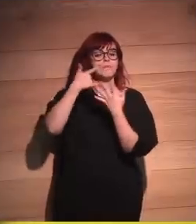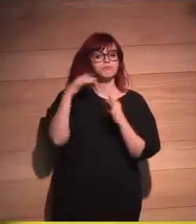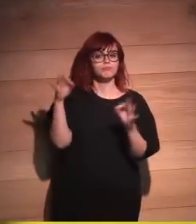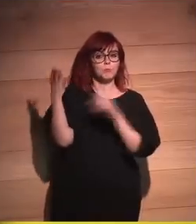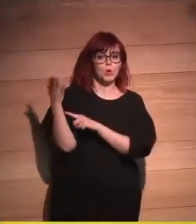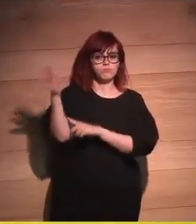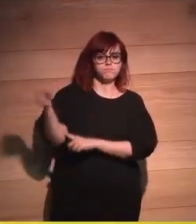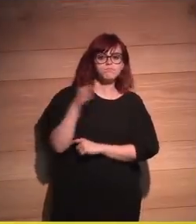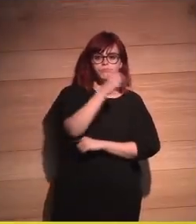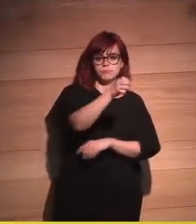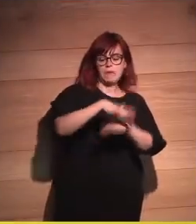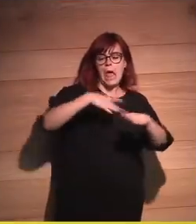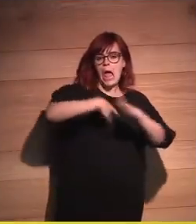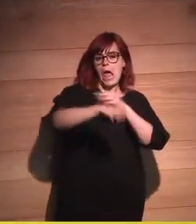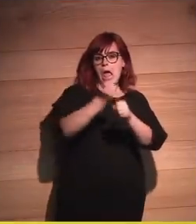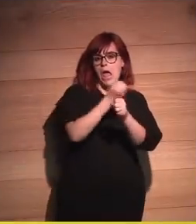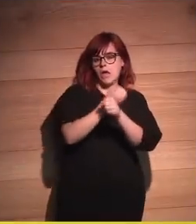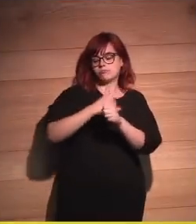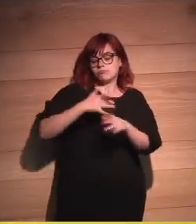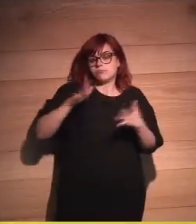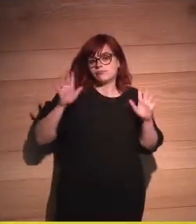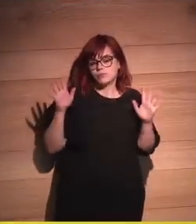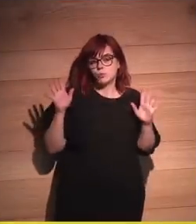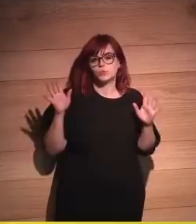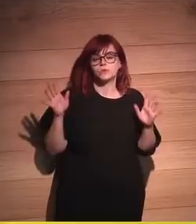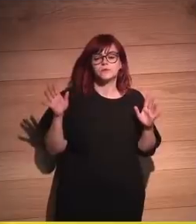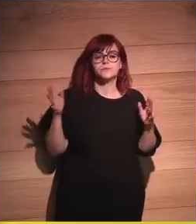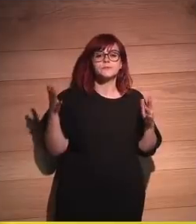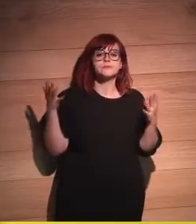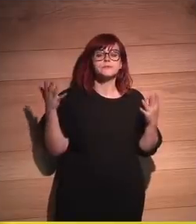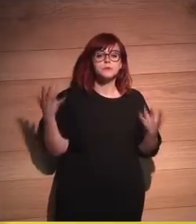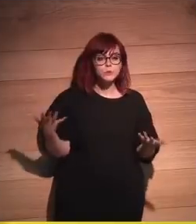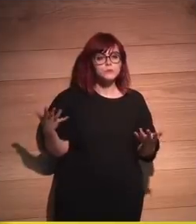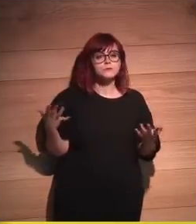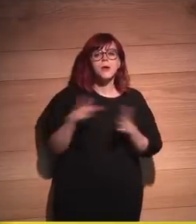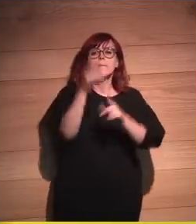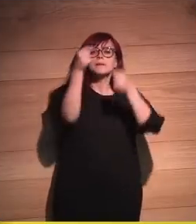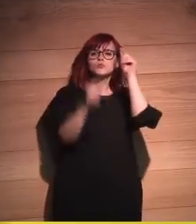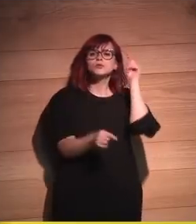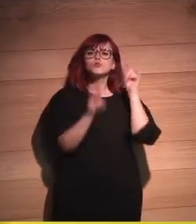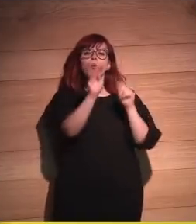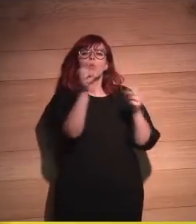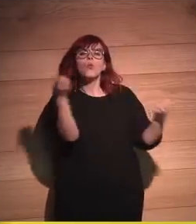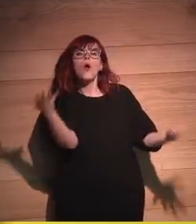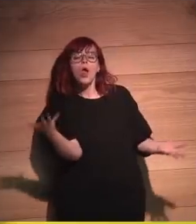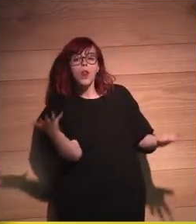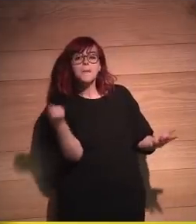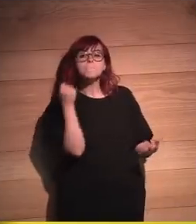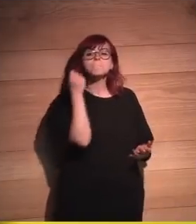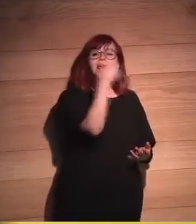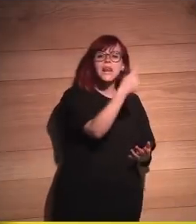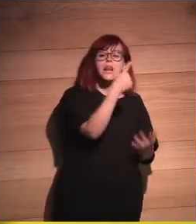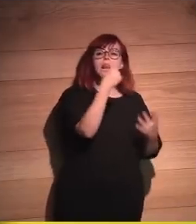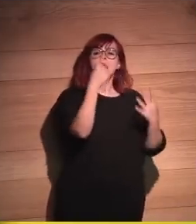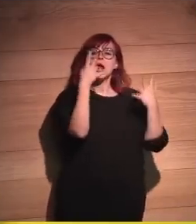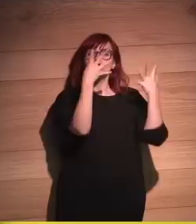lo ponen allí para que trabajen allí. ¿Y qué presupuesto tienen ustedes?